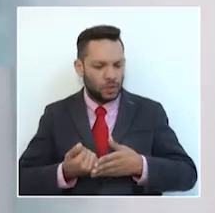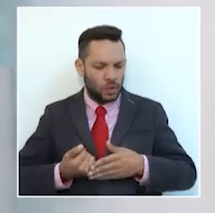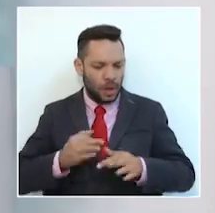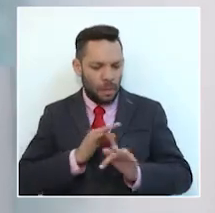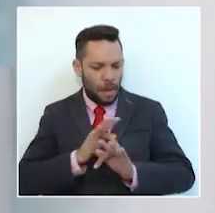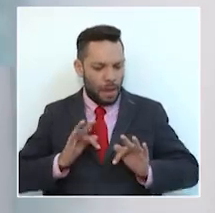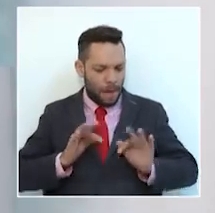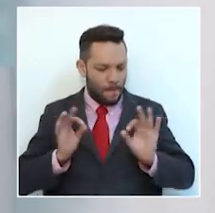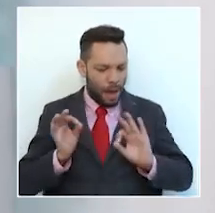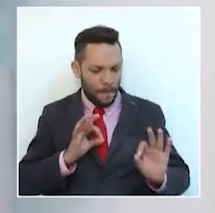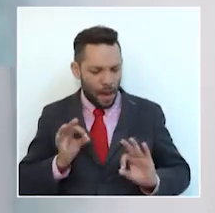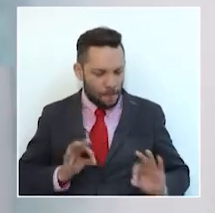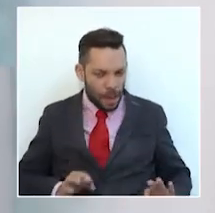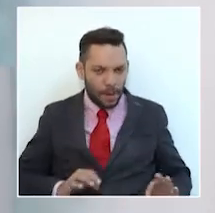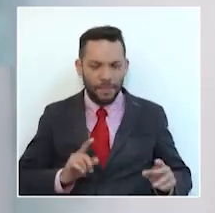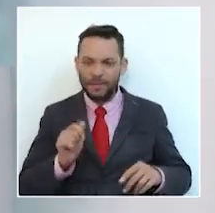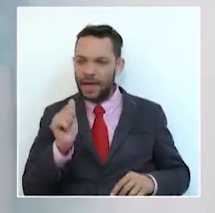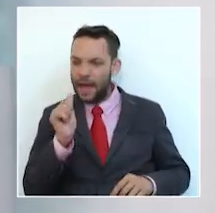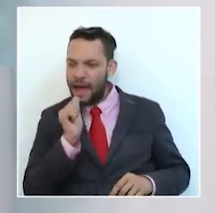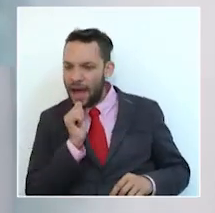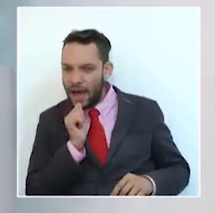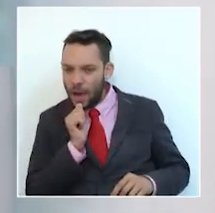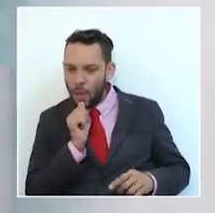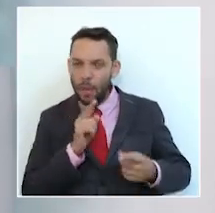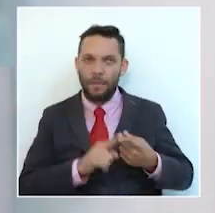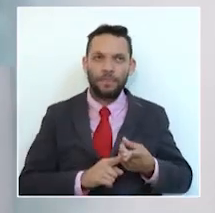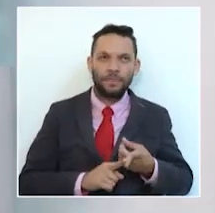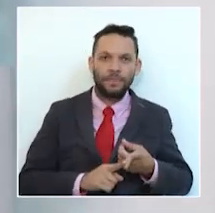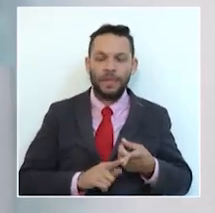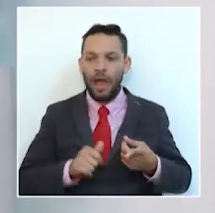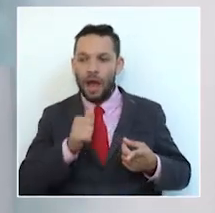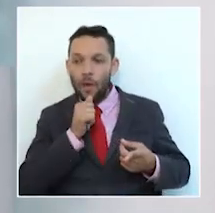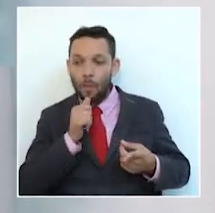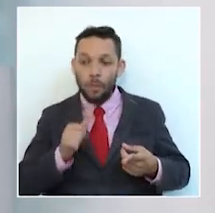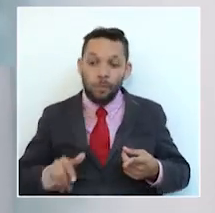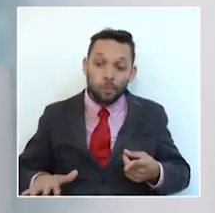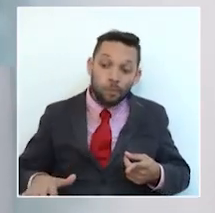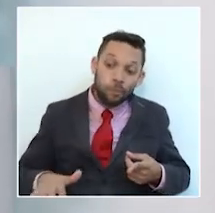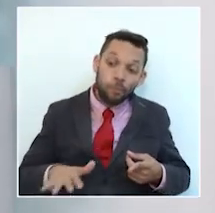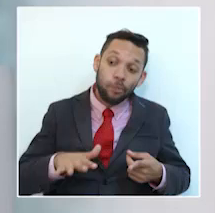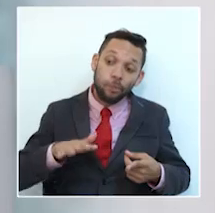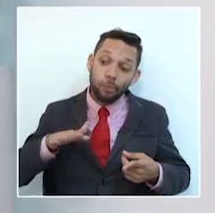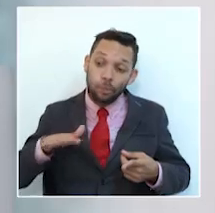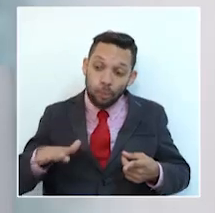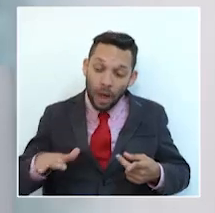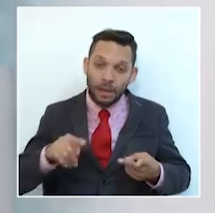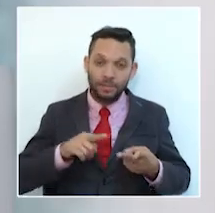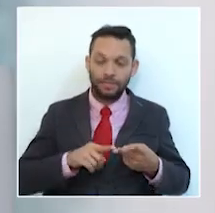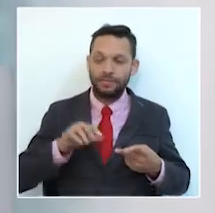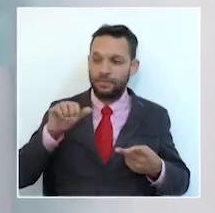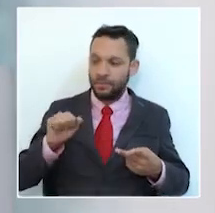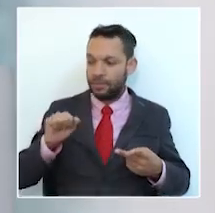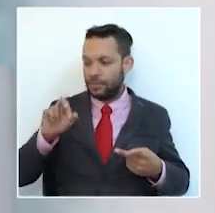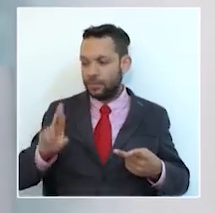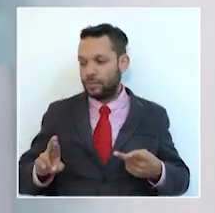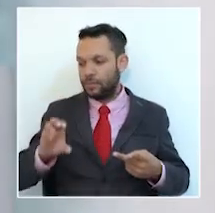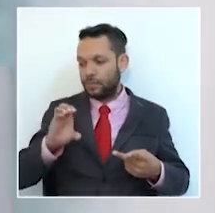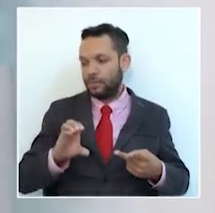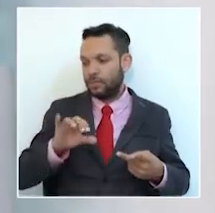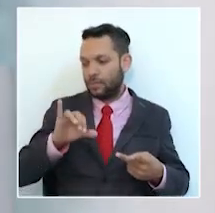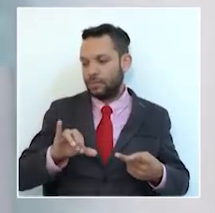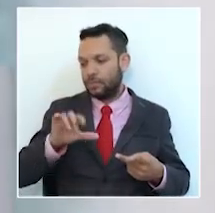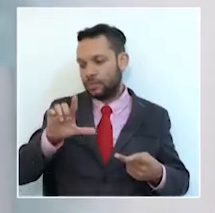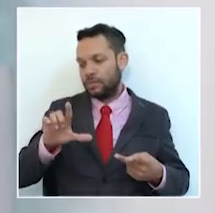y tanto el tema de las aguas mineromedicinales el agua del mar las arcillas son productos naturales